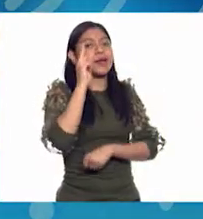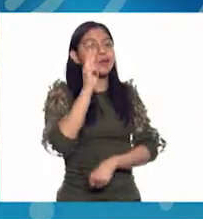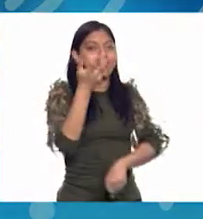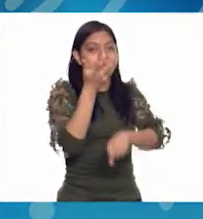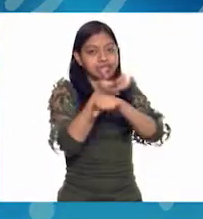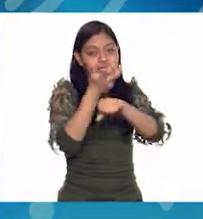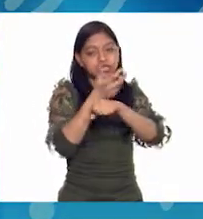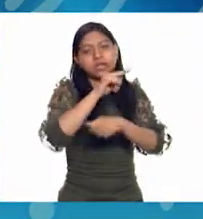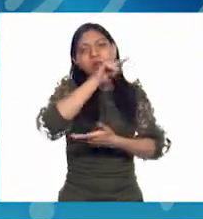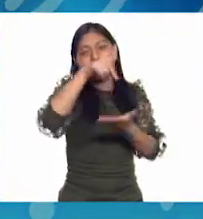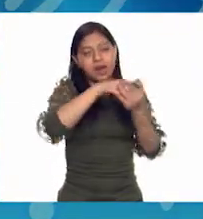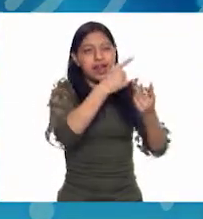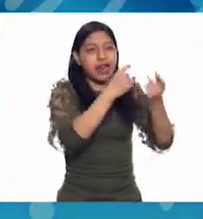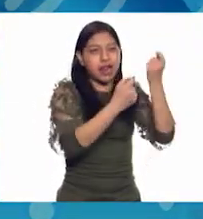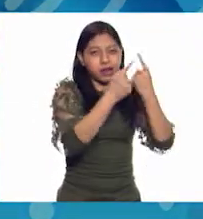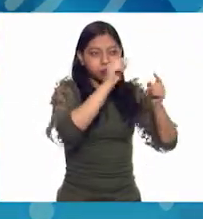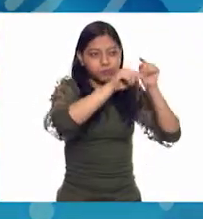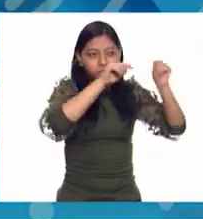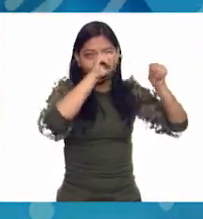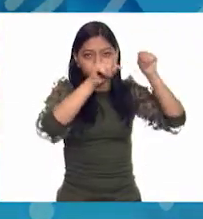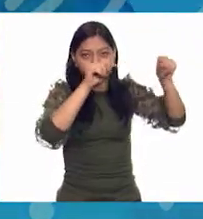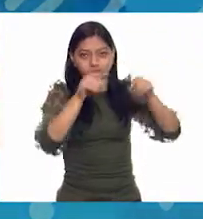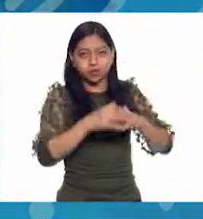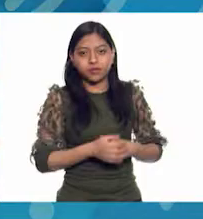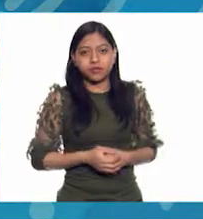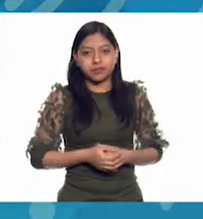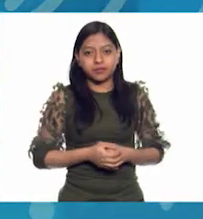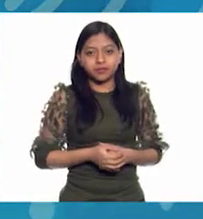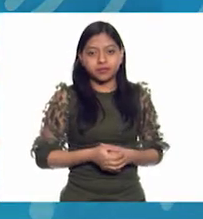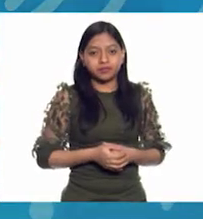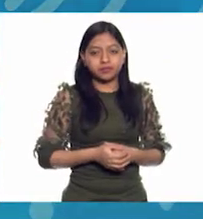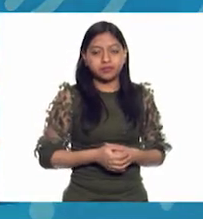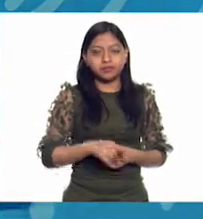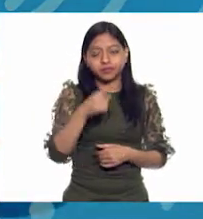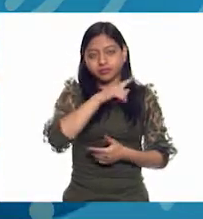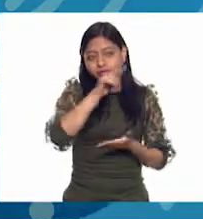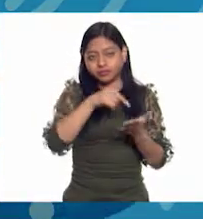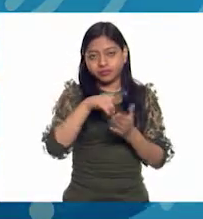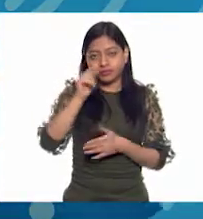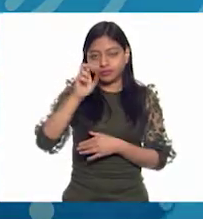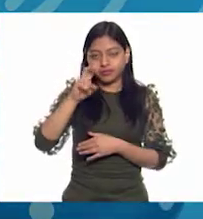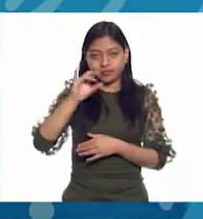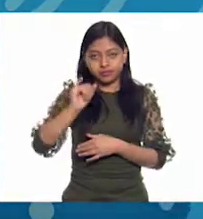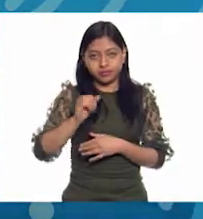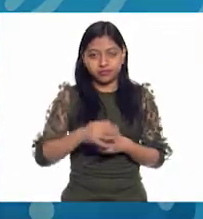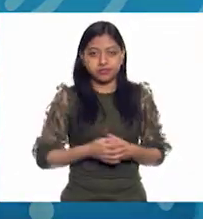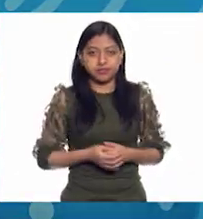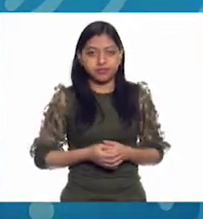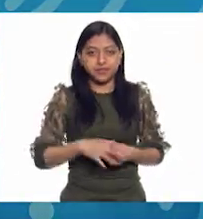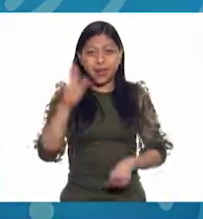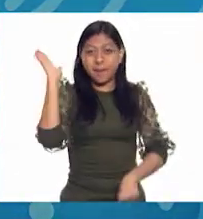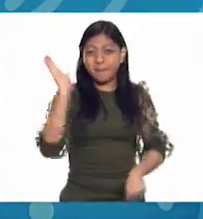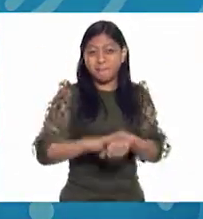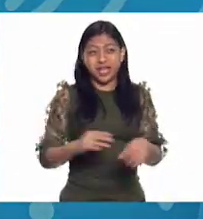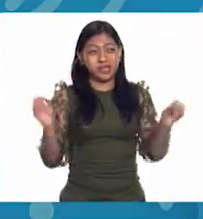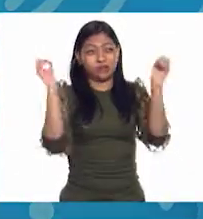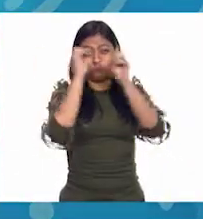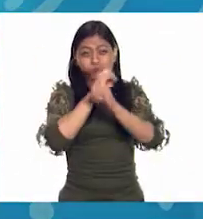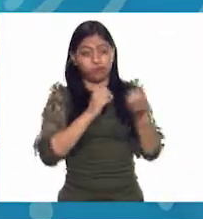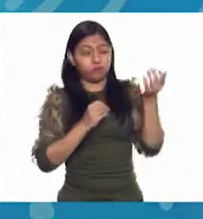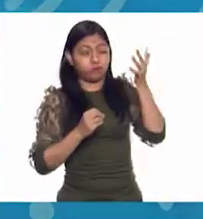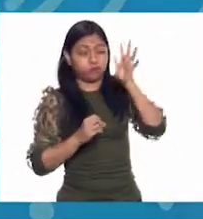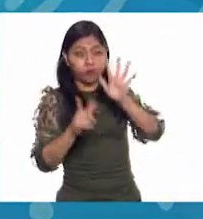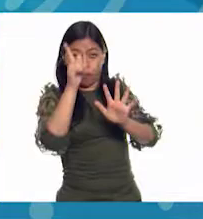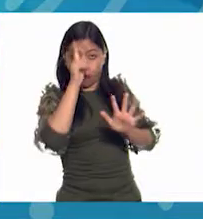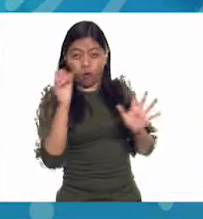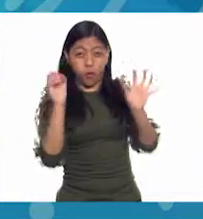Estados Unidos. De hecho, el máximo de oscuridad va a ser en Tennessee, y el máximo de la oscuridad, en el punto